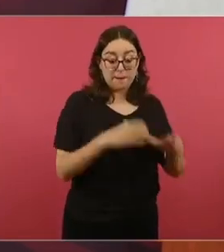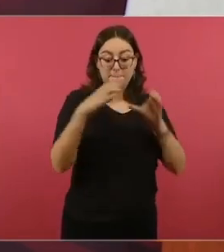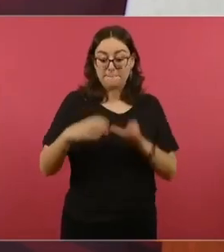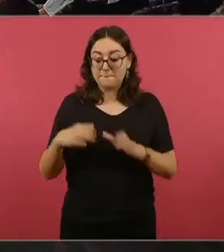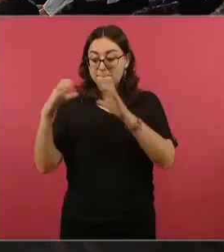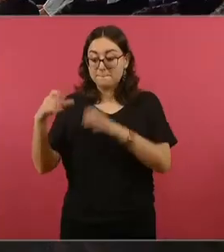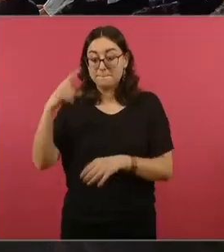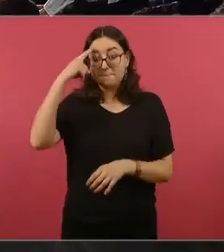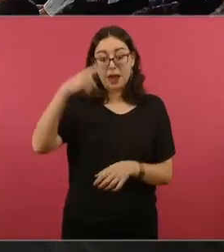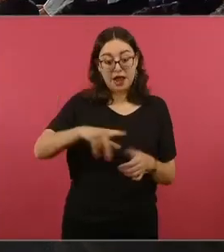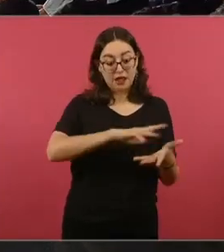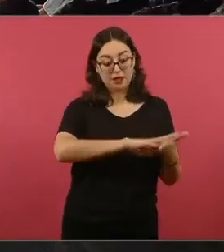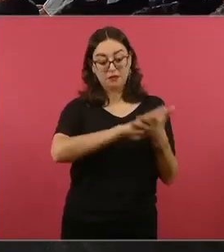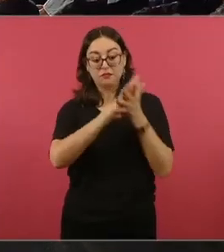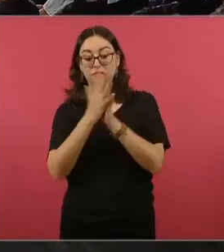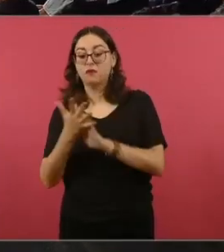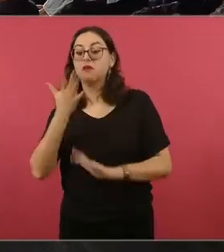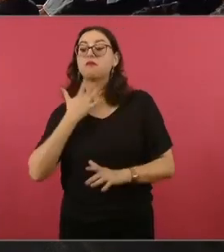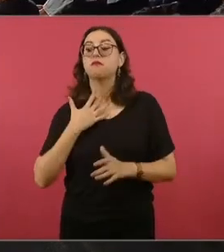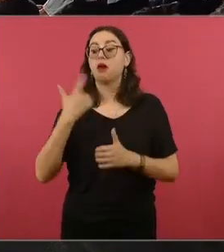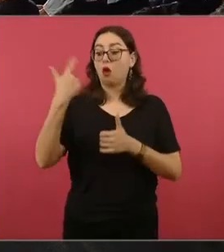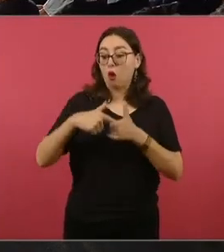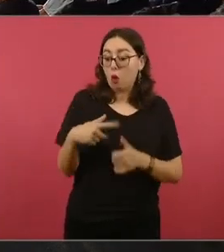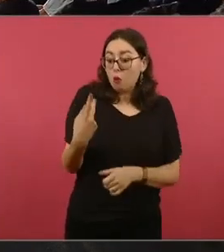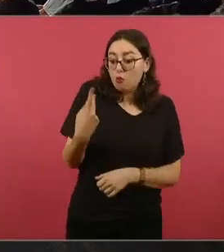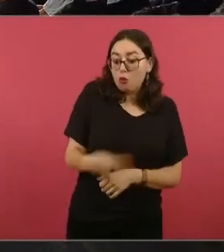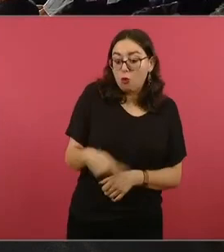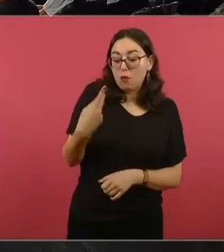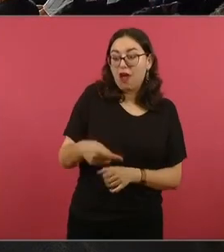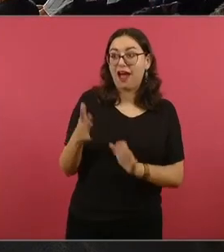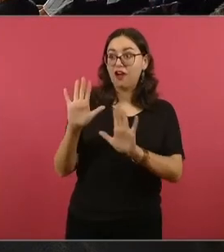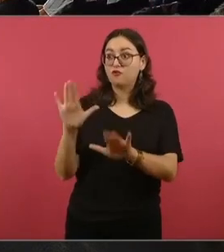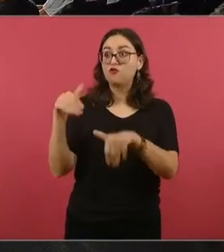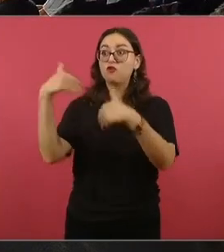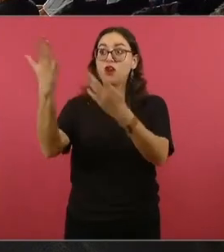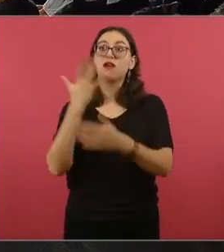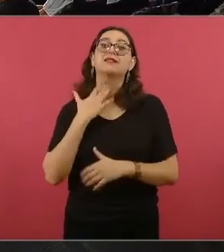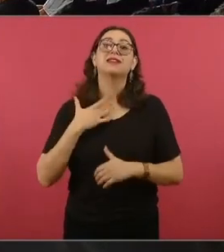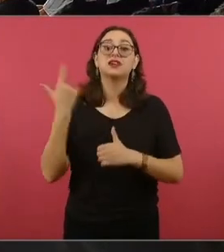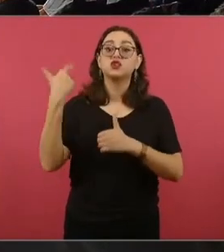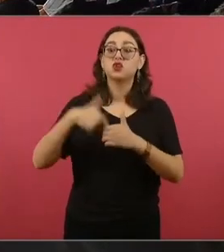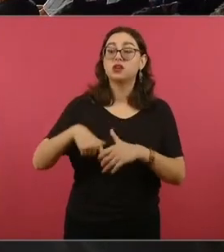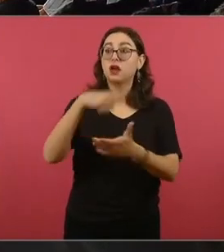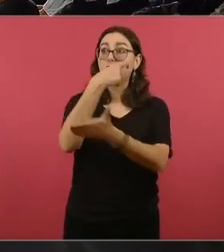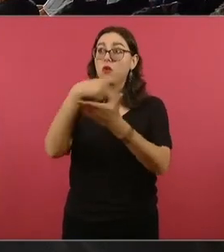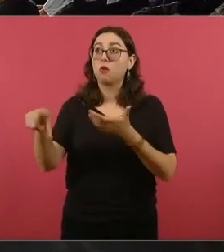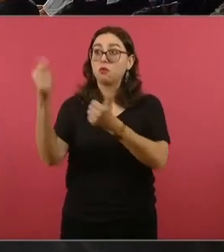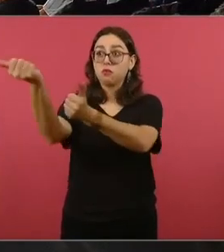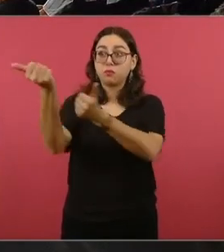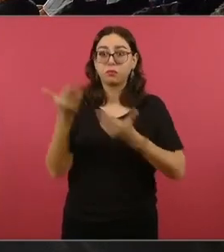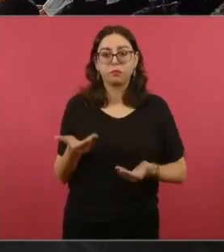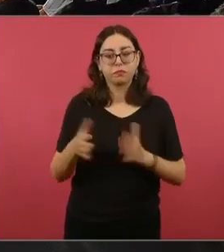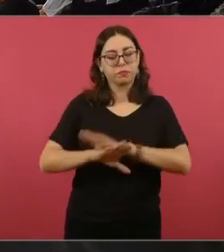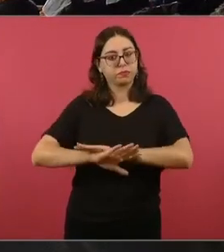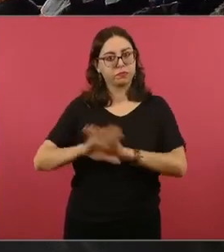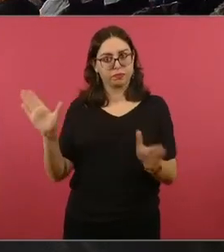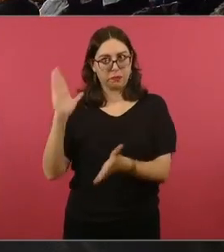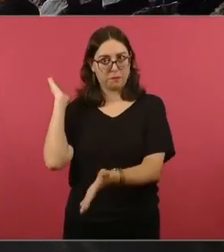Y se invirtió como nunca en la refinación.